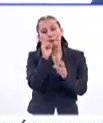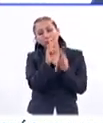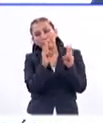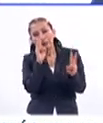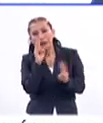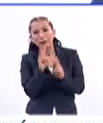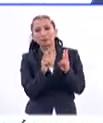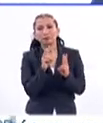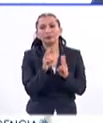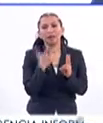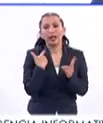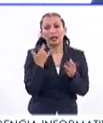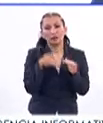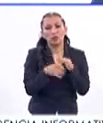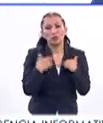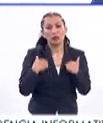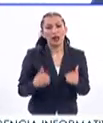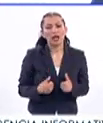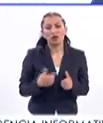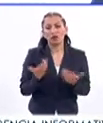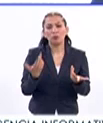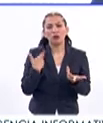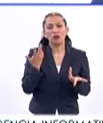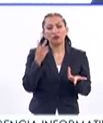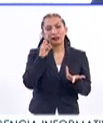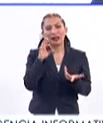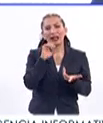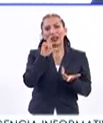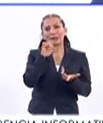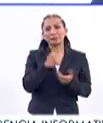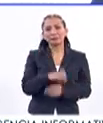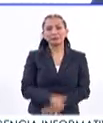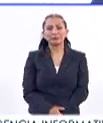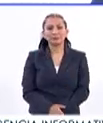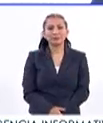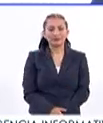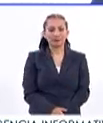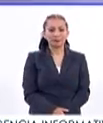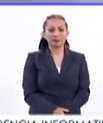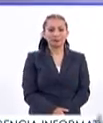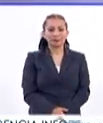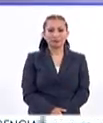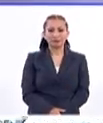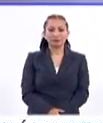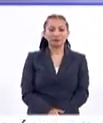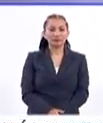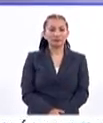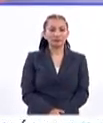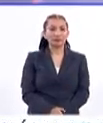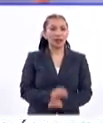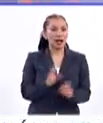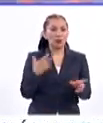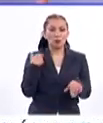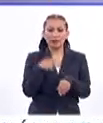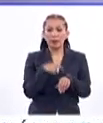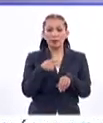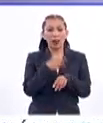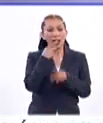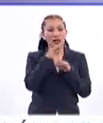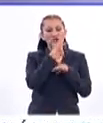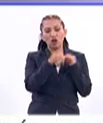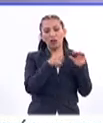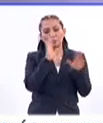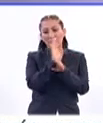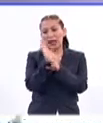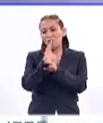visiones yo creo que de la esencia humana que normalmente retrata Claire Denis. Maravilloso. Pues Abril, bueno, obviamente pues no nos va a dar tiempo de que nos hables de todas